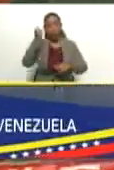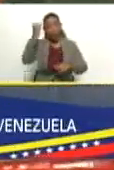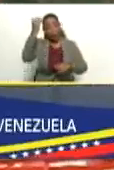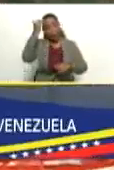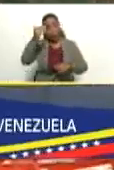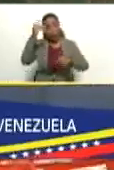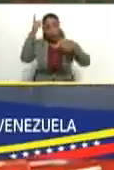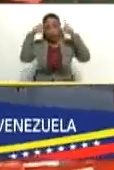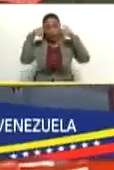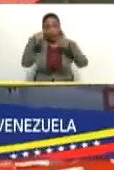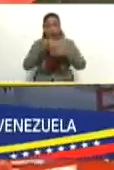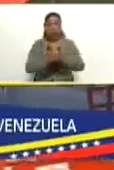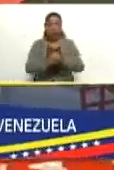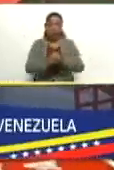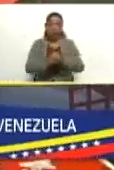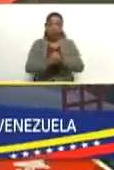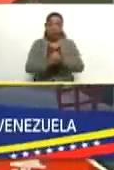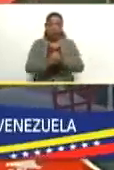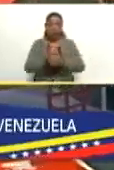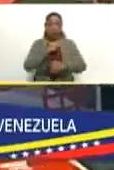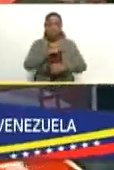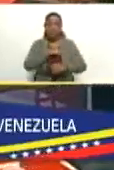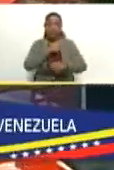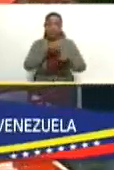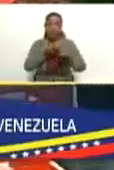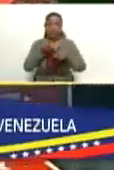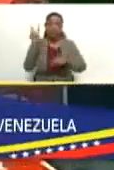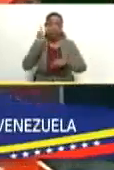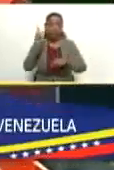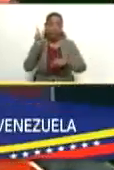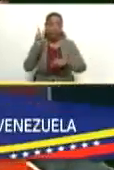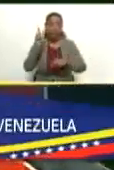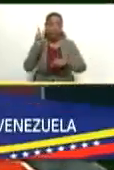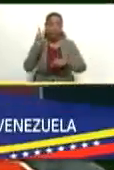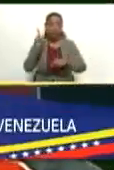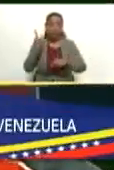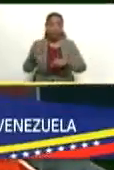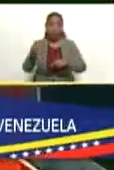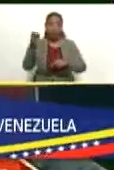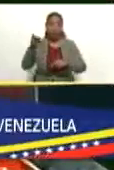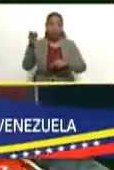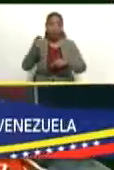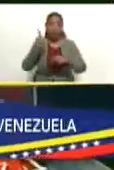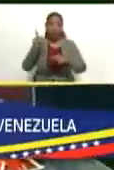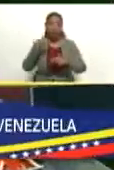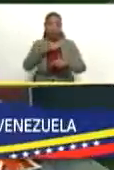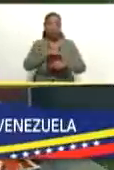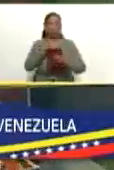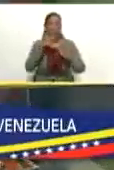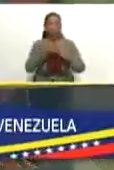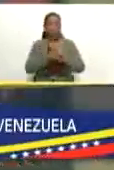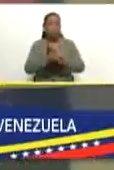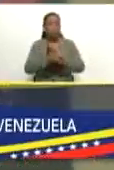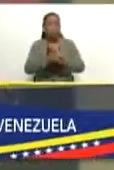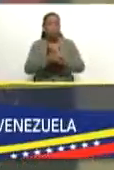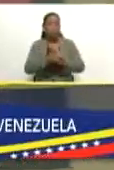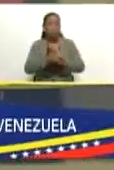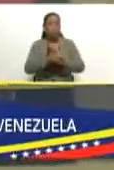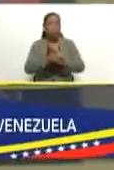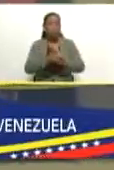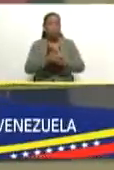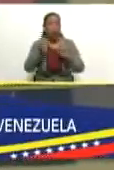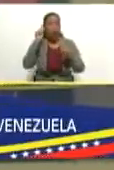Chávez Frías. Y la gran misión Vivienda Venezuela en particular, que es una misión apuntando a